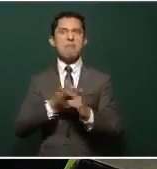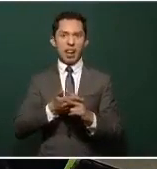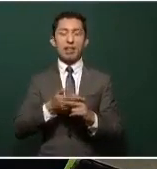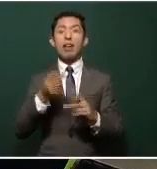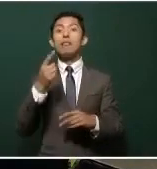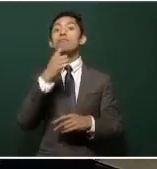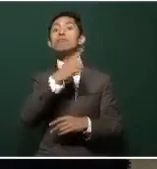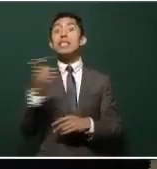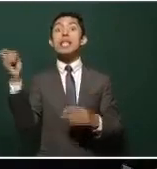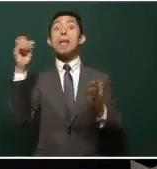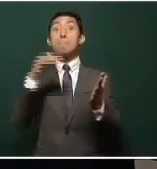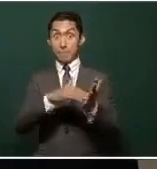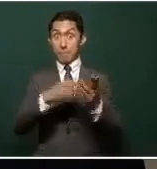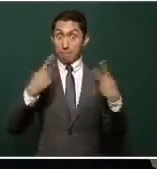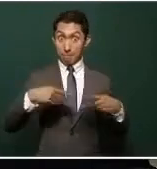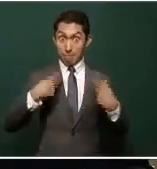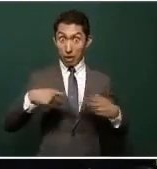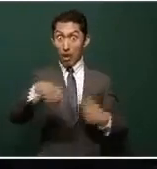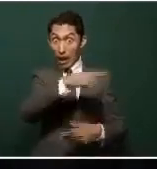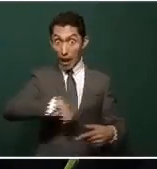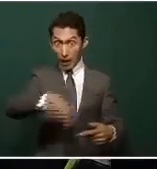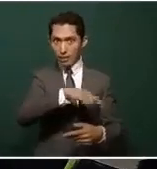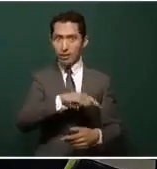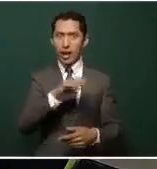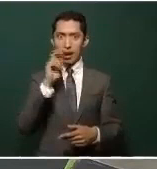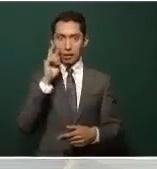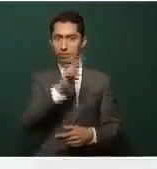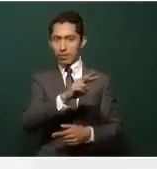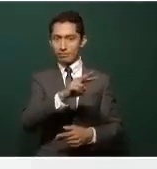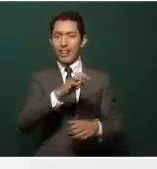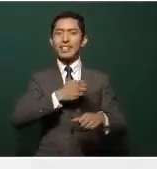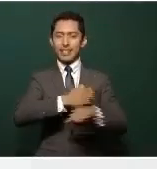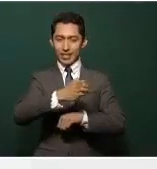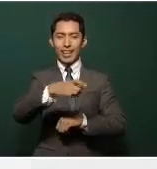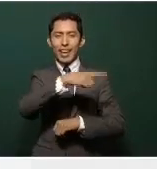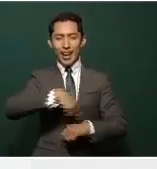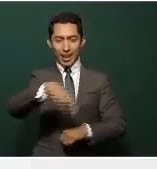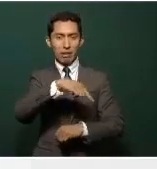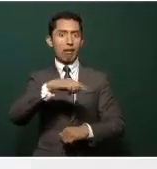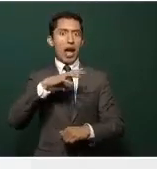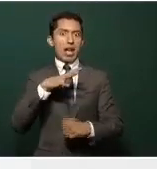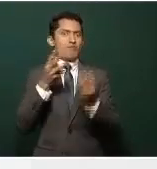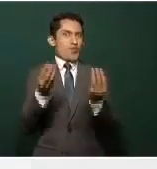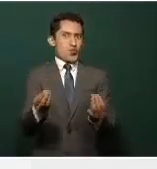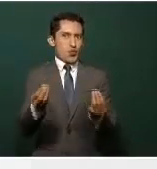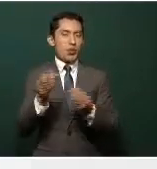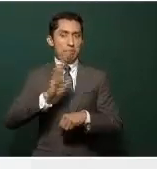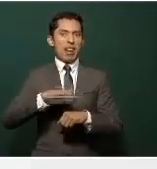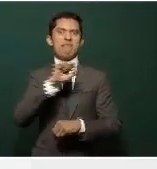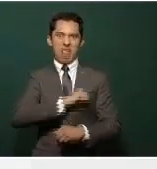100,000 habitantes, pues estamos ahí, lo pueden ver ustedes. Ahí están los estados que más incidencia tienen, y entre